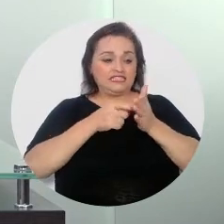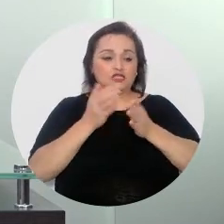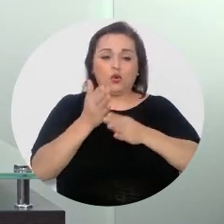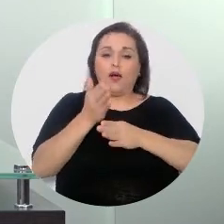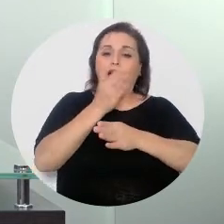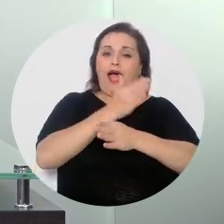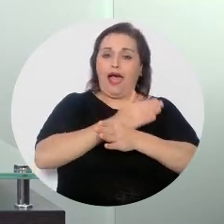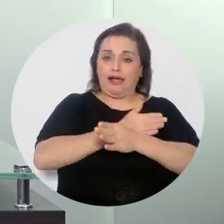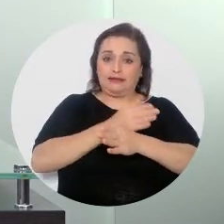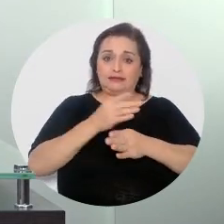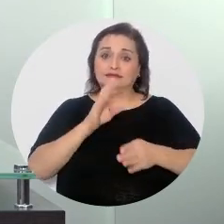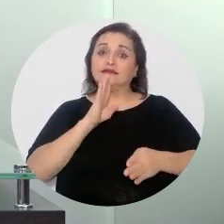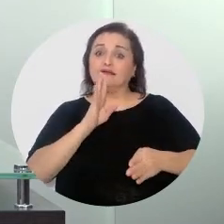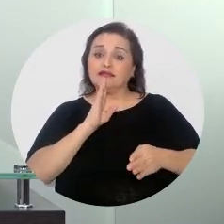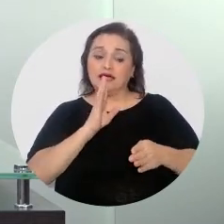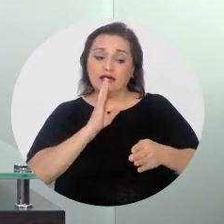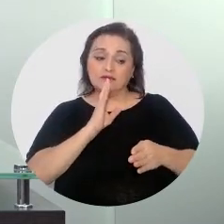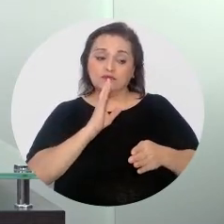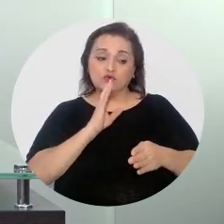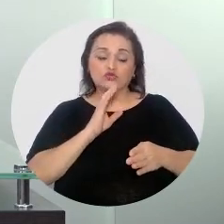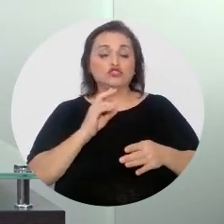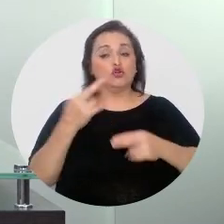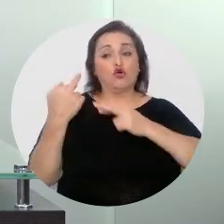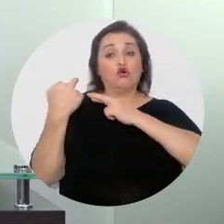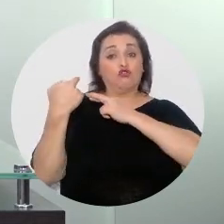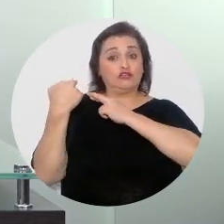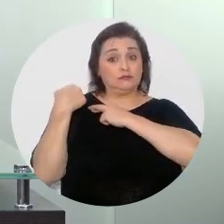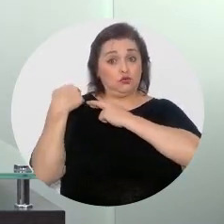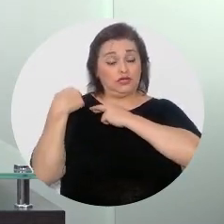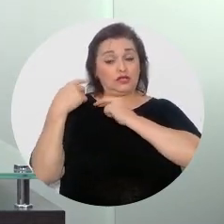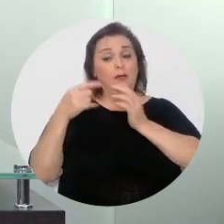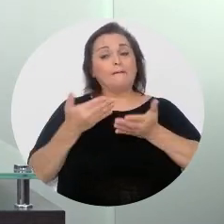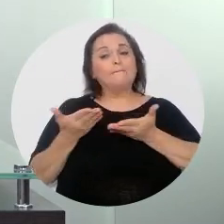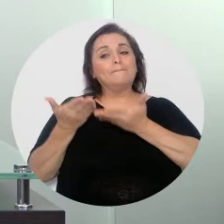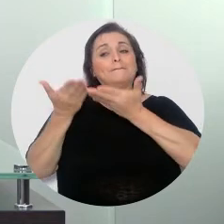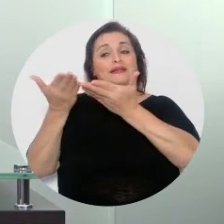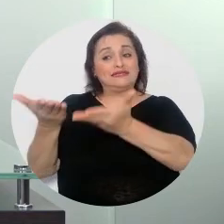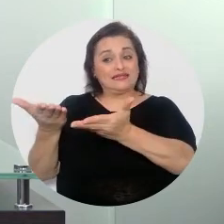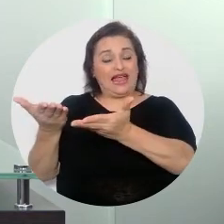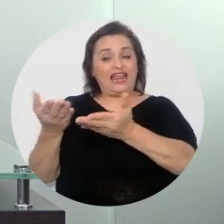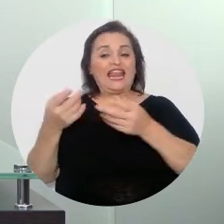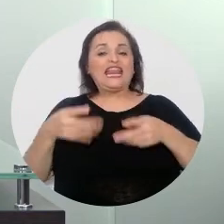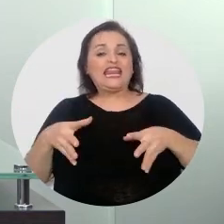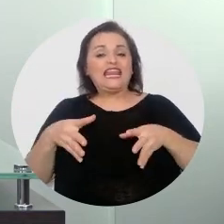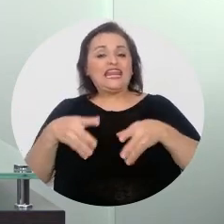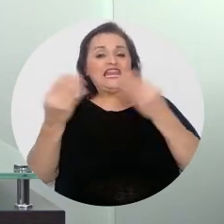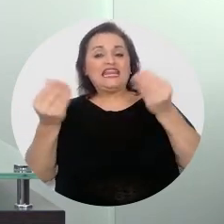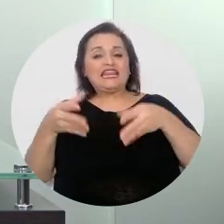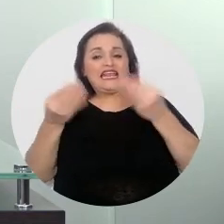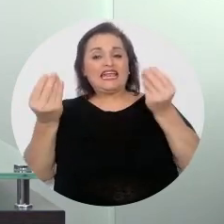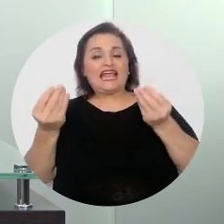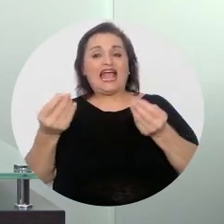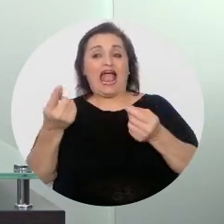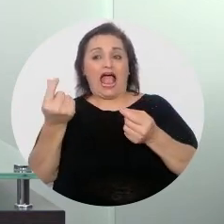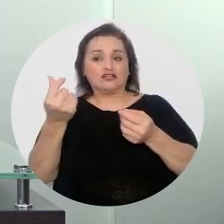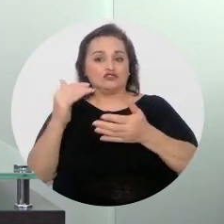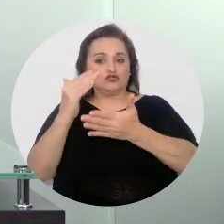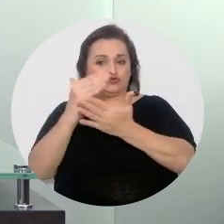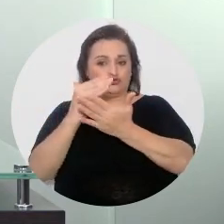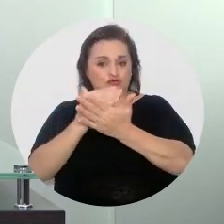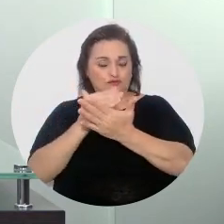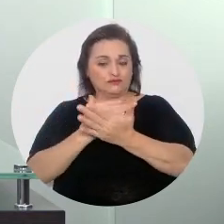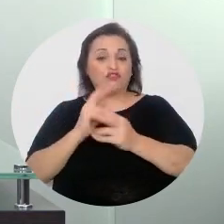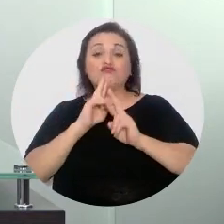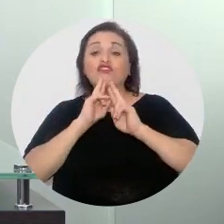el requisito al que referíamos anteriormente, y que corresponde a la presentación de la liquidación de gastos y